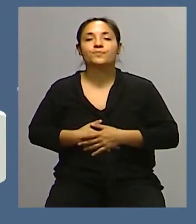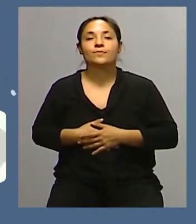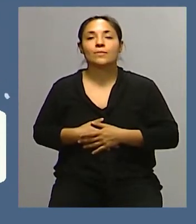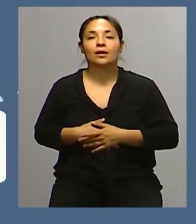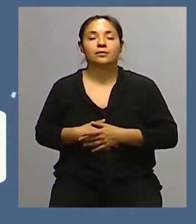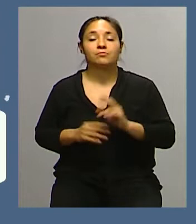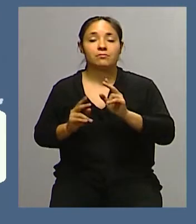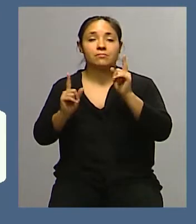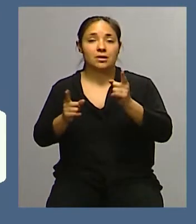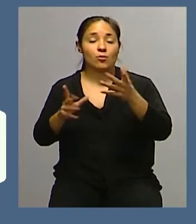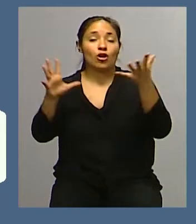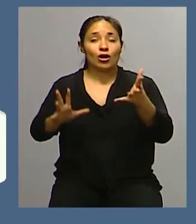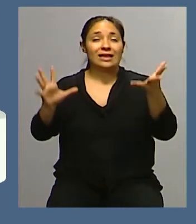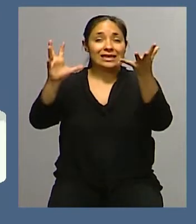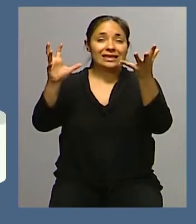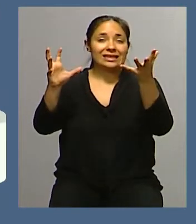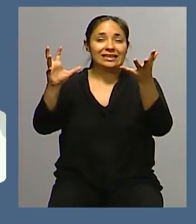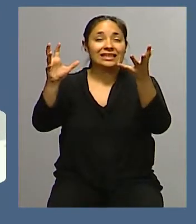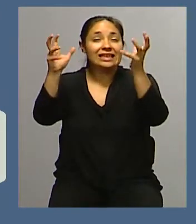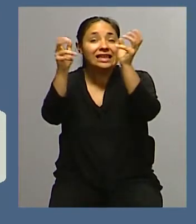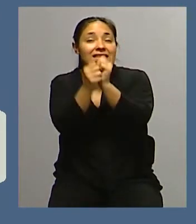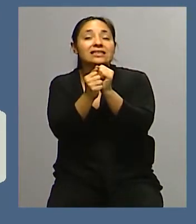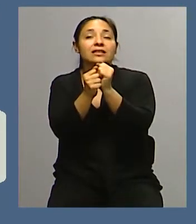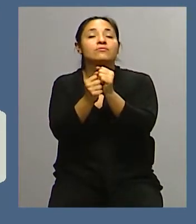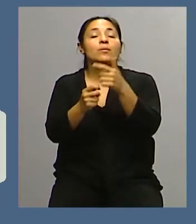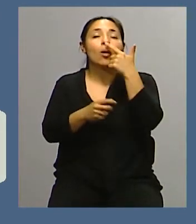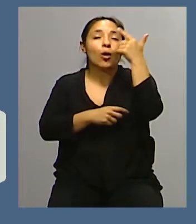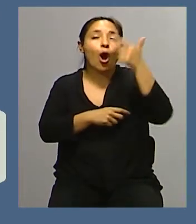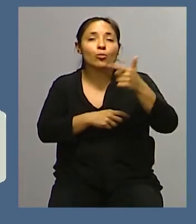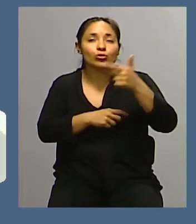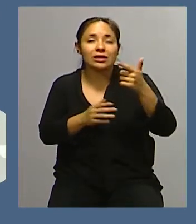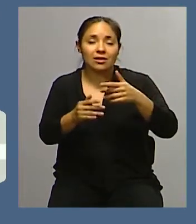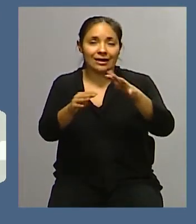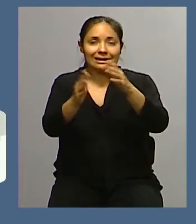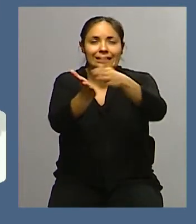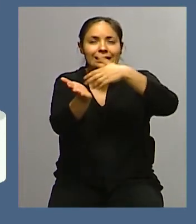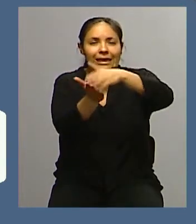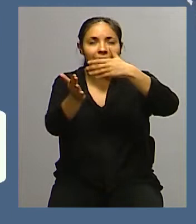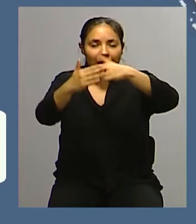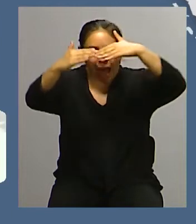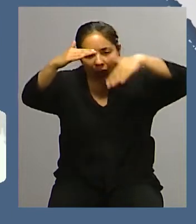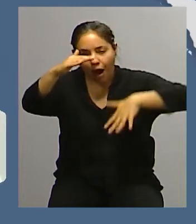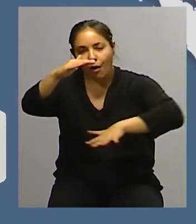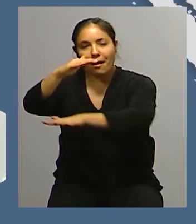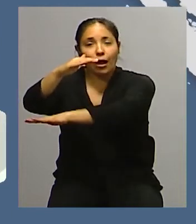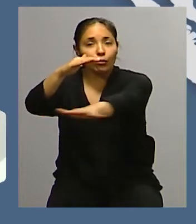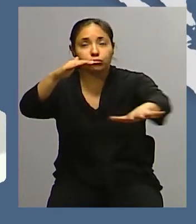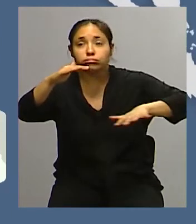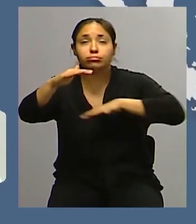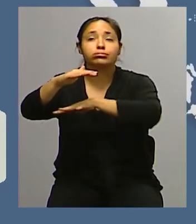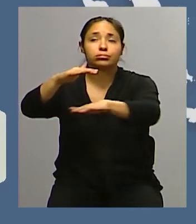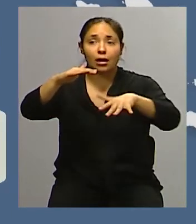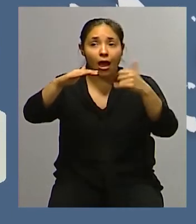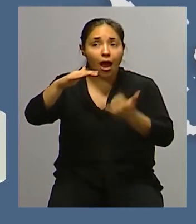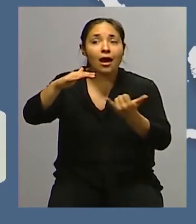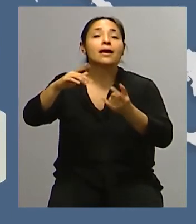de la crisis de los combustibles fósiles, no solamente por por los depósitos que quedan, por el volumen que queda, sino